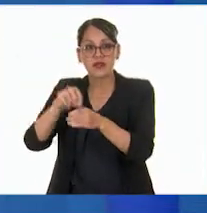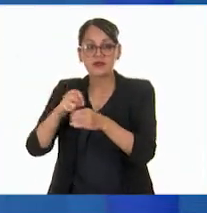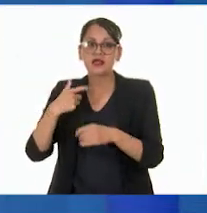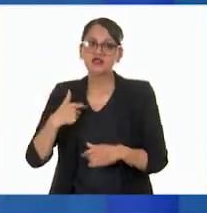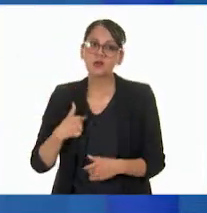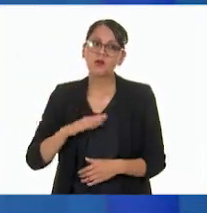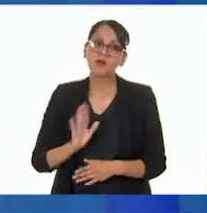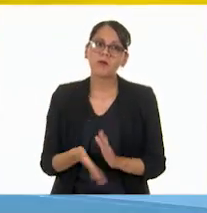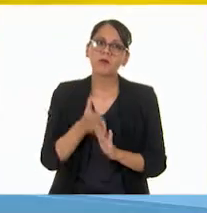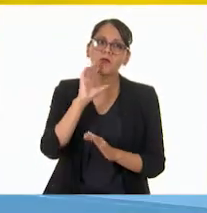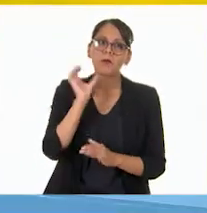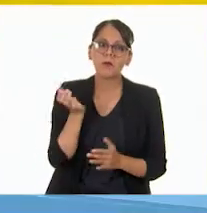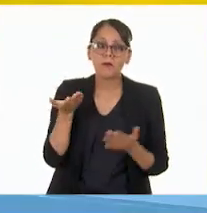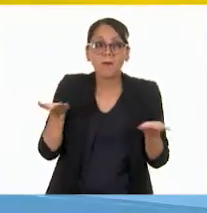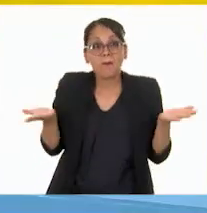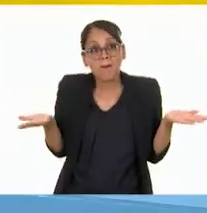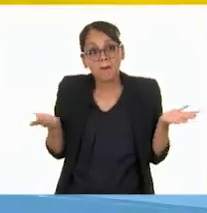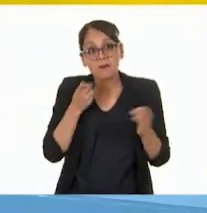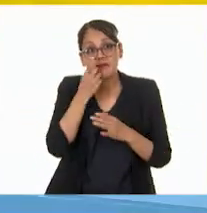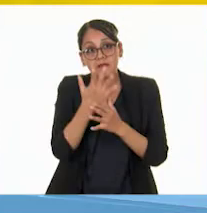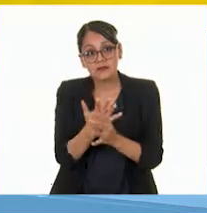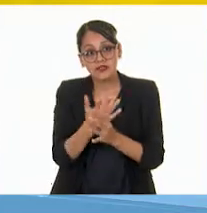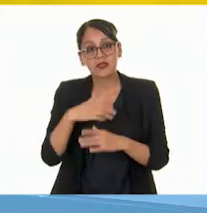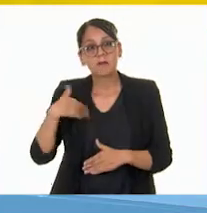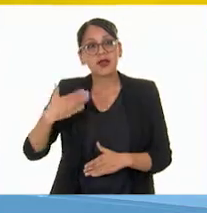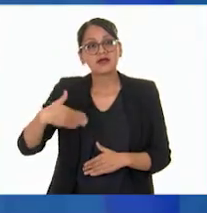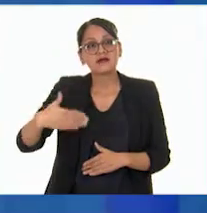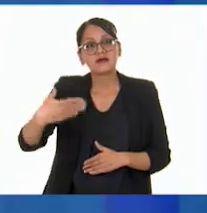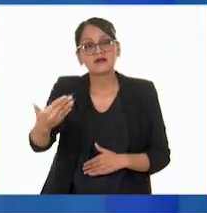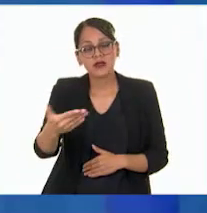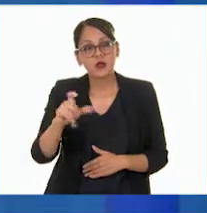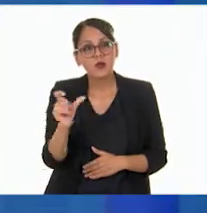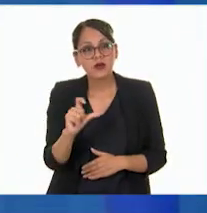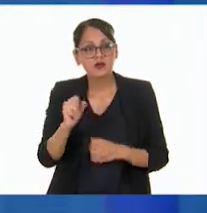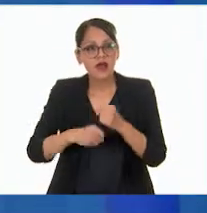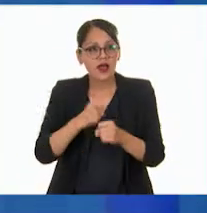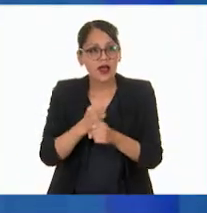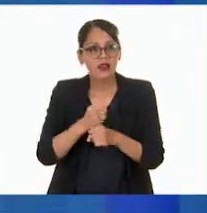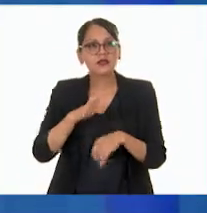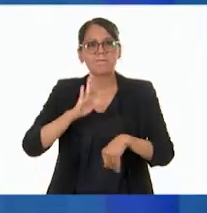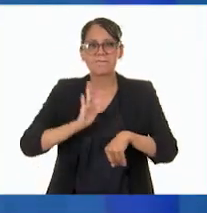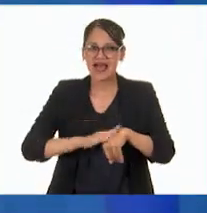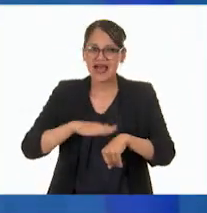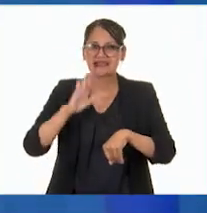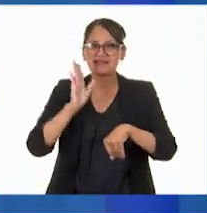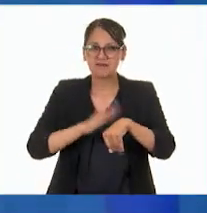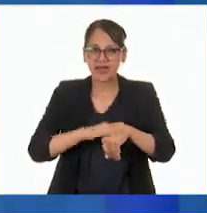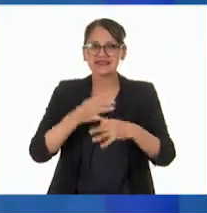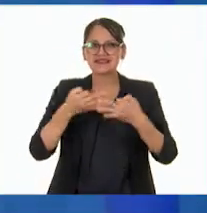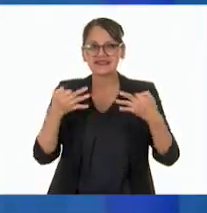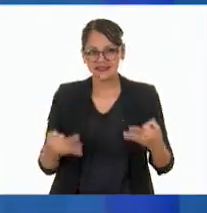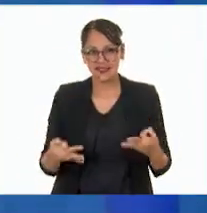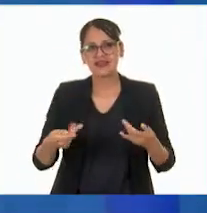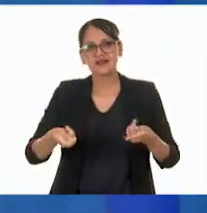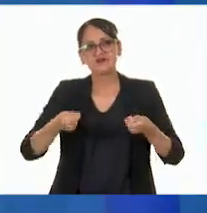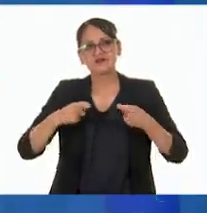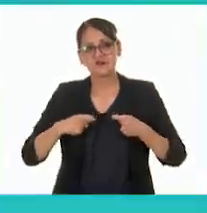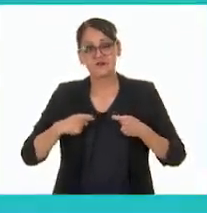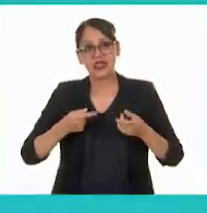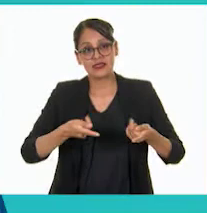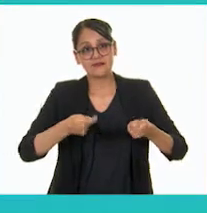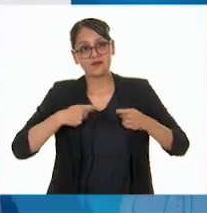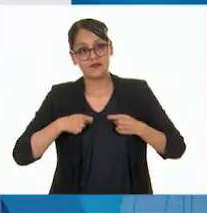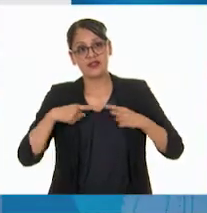cielo. Por lo cual, conforme pasaron los años, la iglesia fue teniendo más y más tierras. Pero no solo